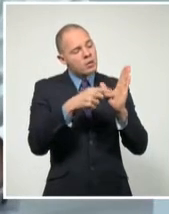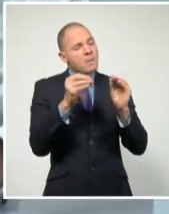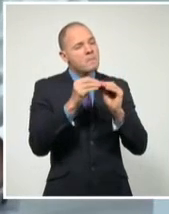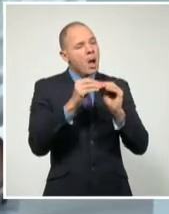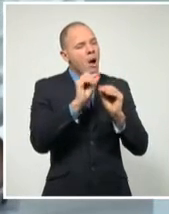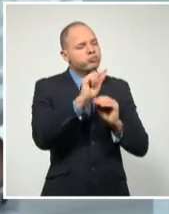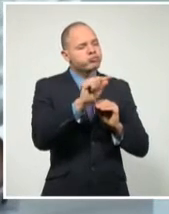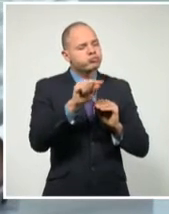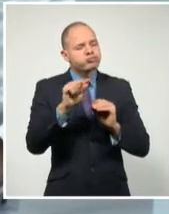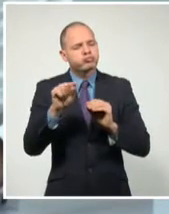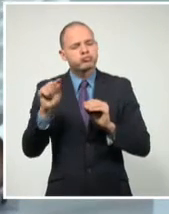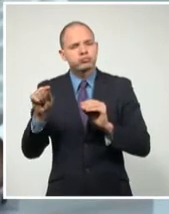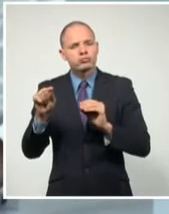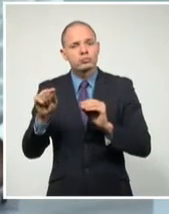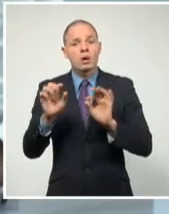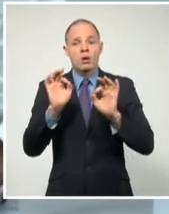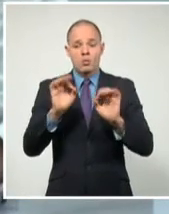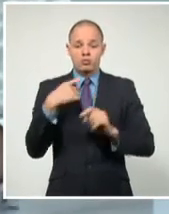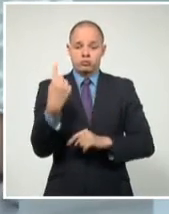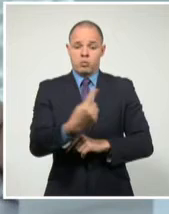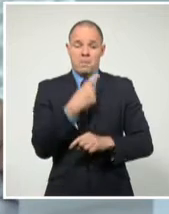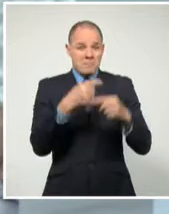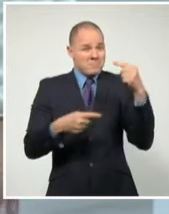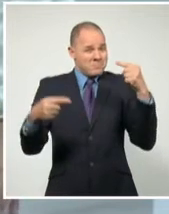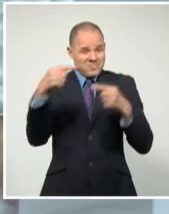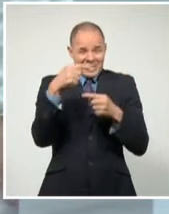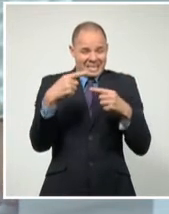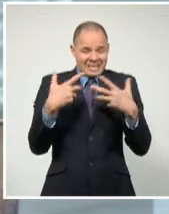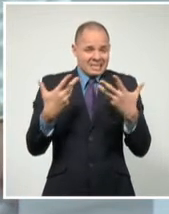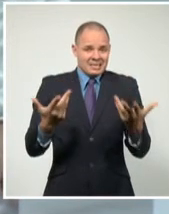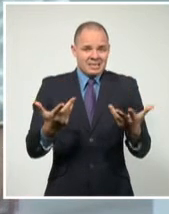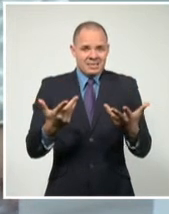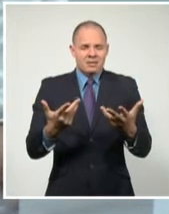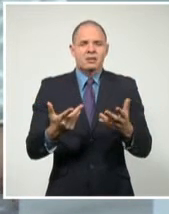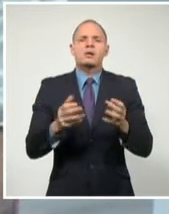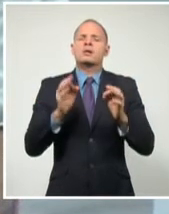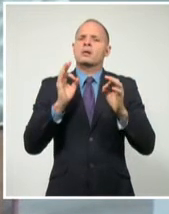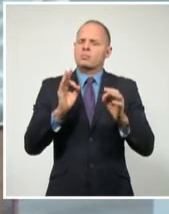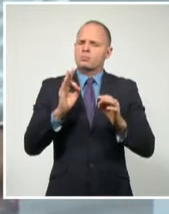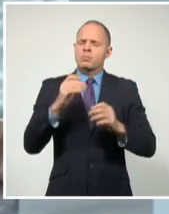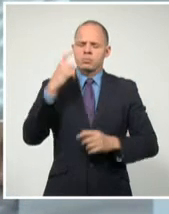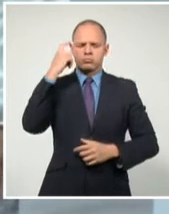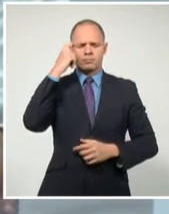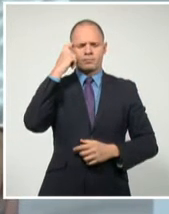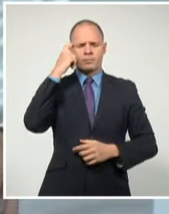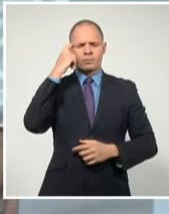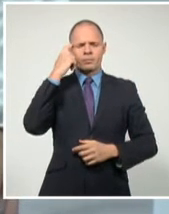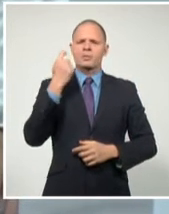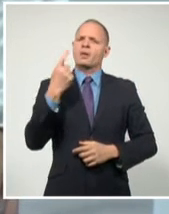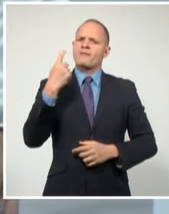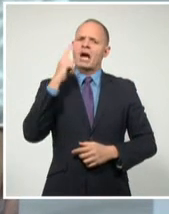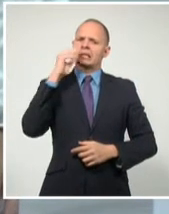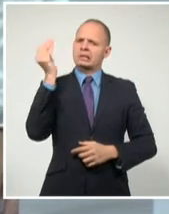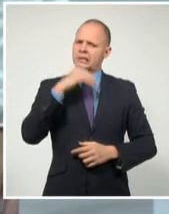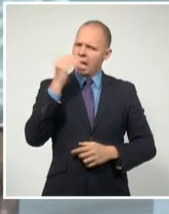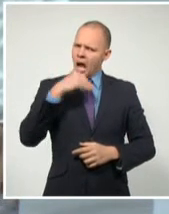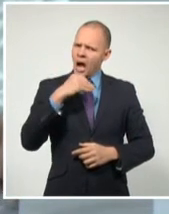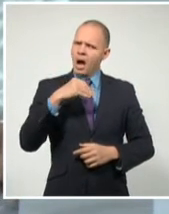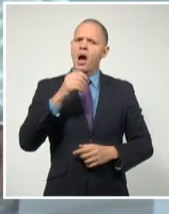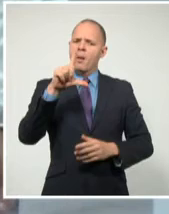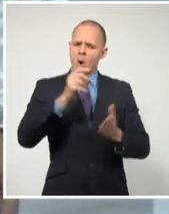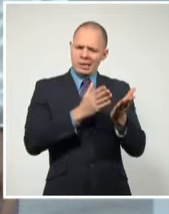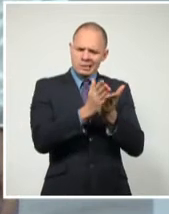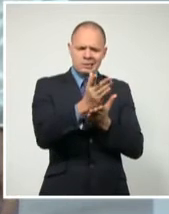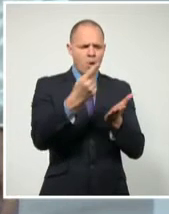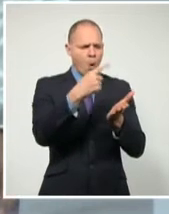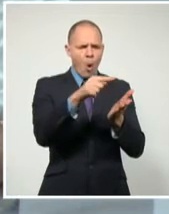lo vamos a trabajar defendiendo como concepto que todo lo que está pendiente de implementación, de la conceptualización del modelo económico y social,